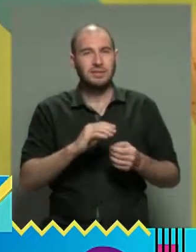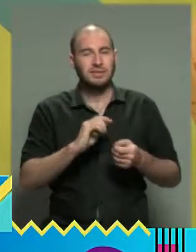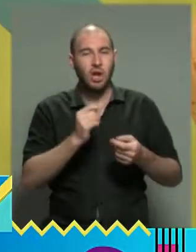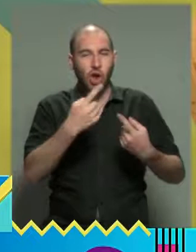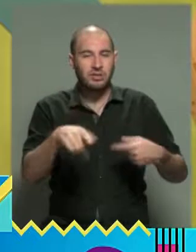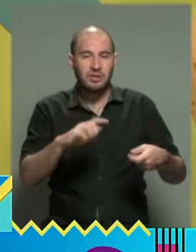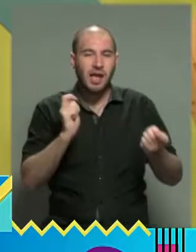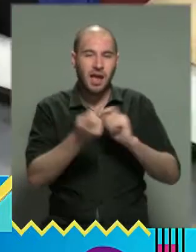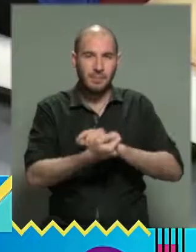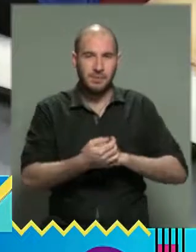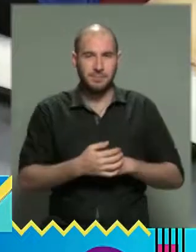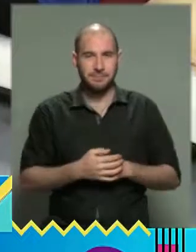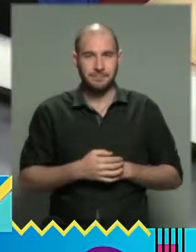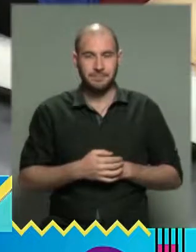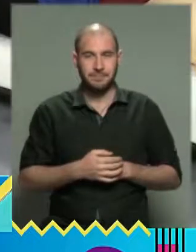la situación